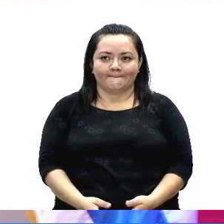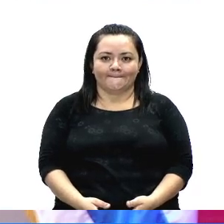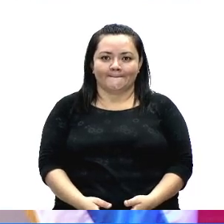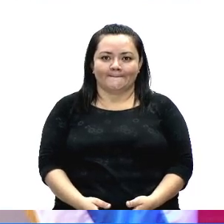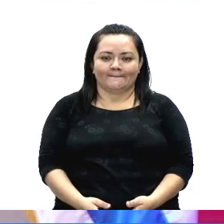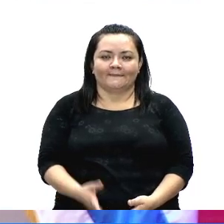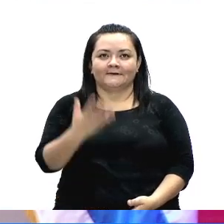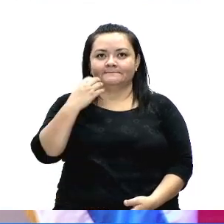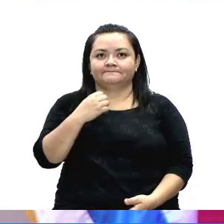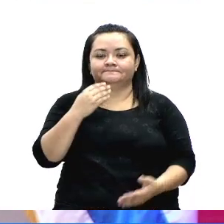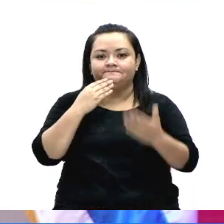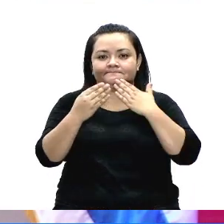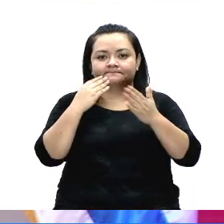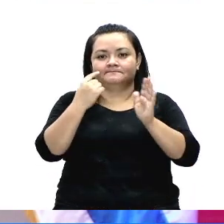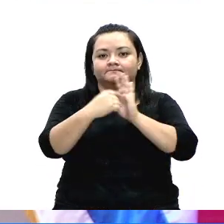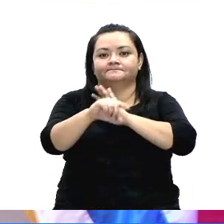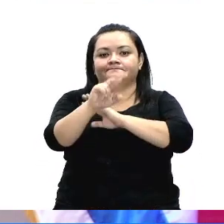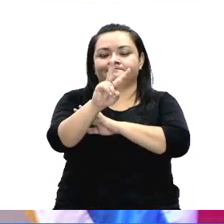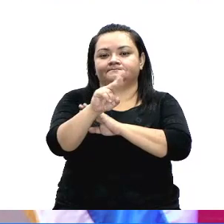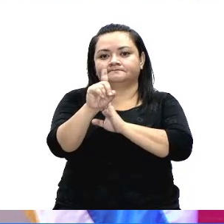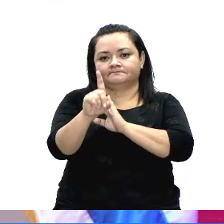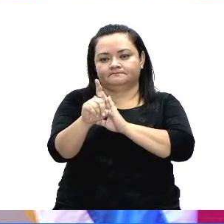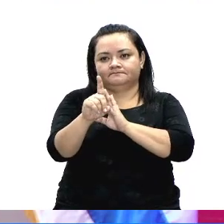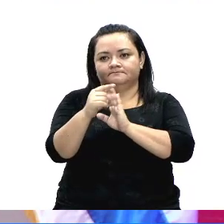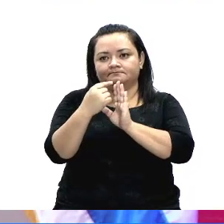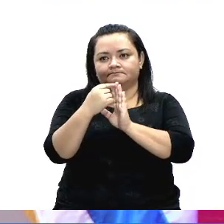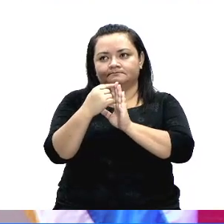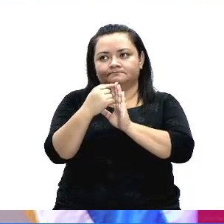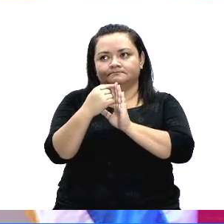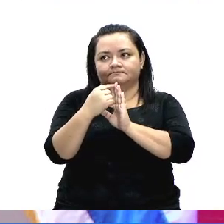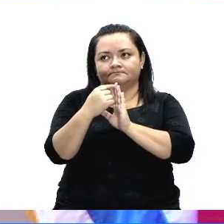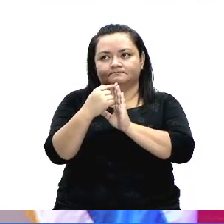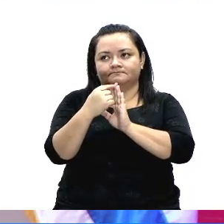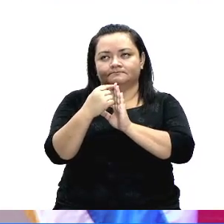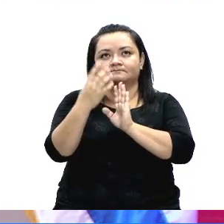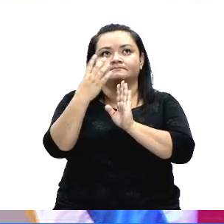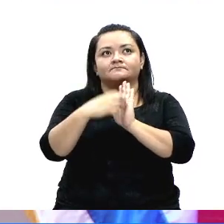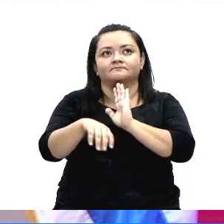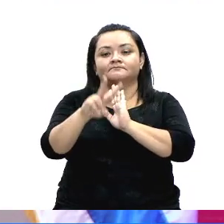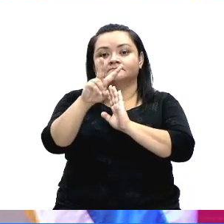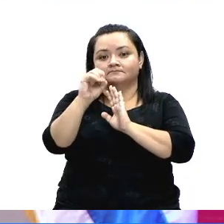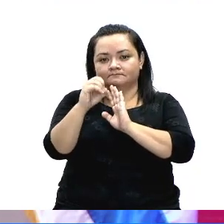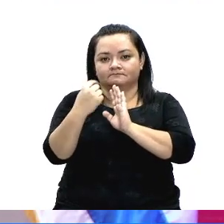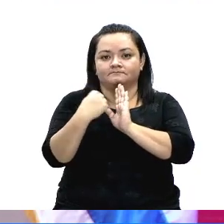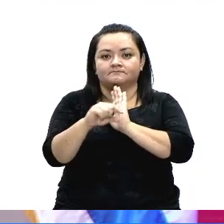y quiero que vaya al versículo número 21 por favor del capítulo 20 20 21